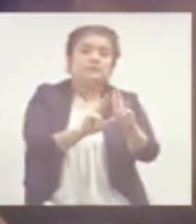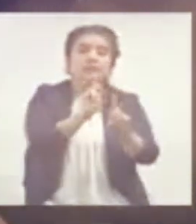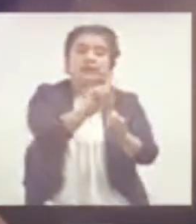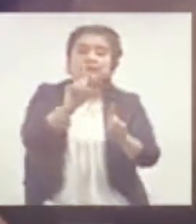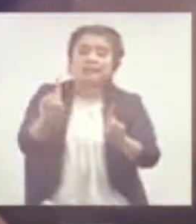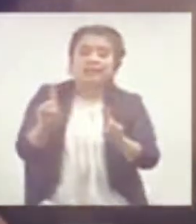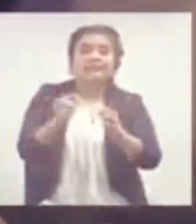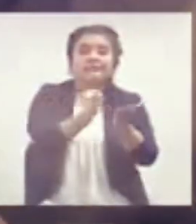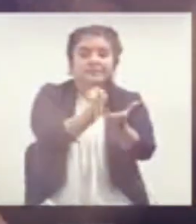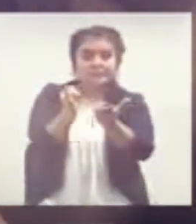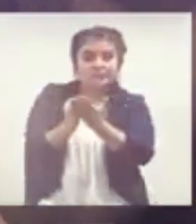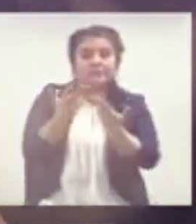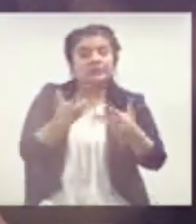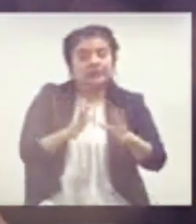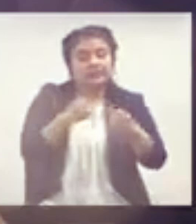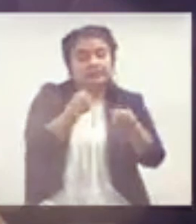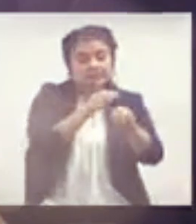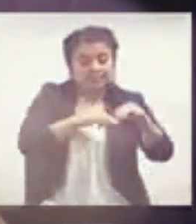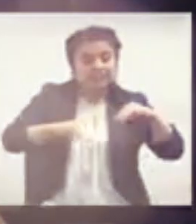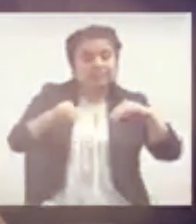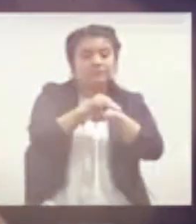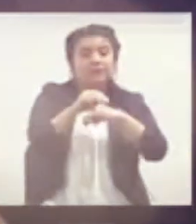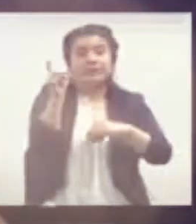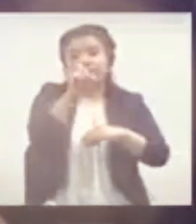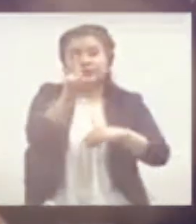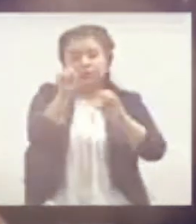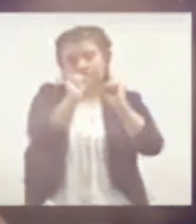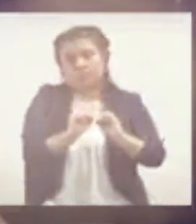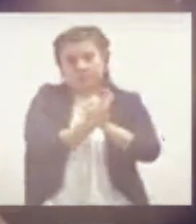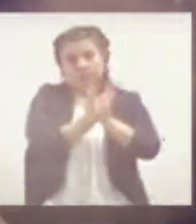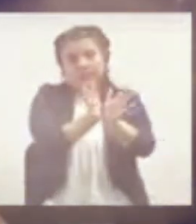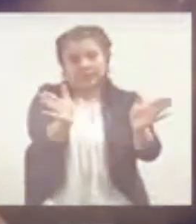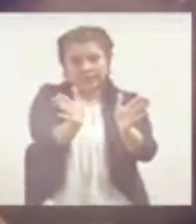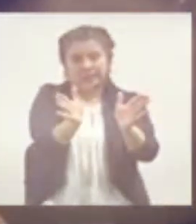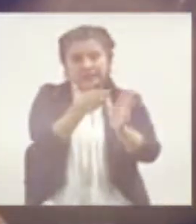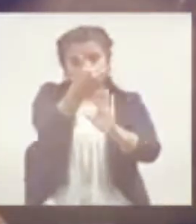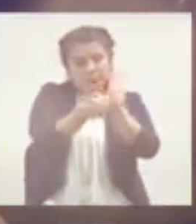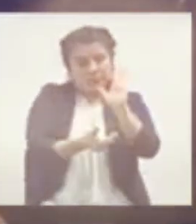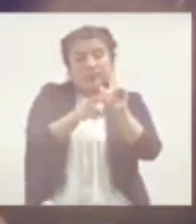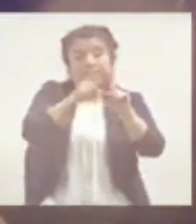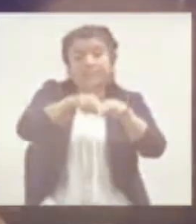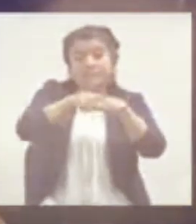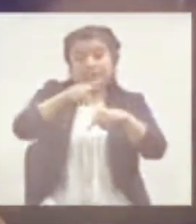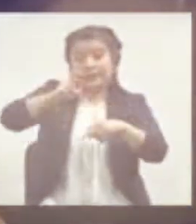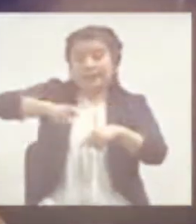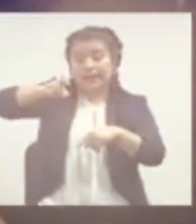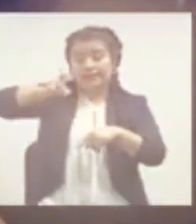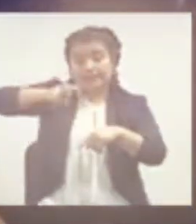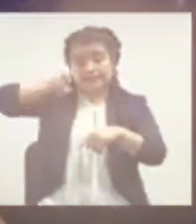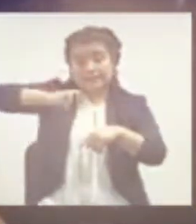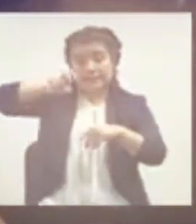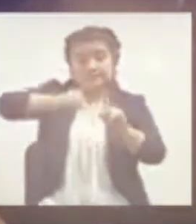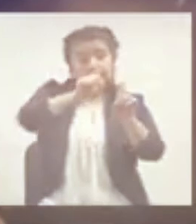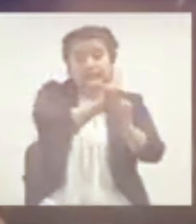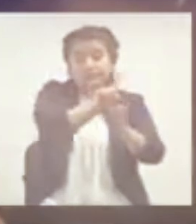de las instancias que se pretende modificar, puesto que no podría generalizarse todo de acuerdo a las necesidades de cada dependencia.